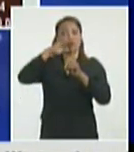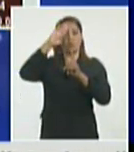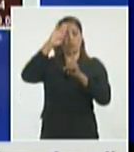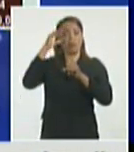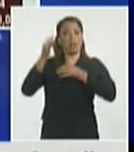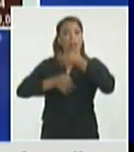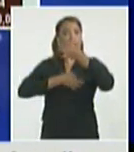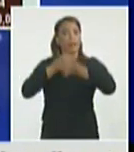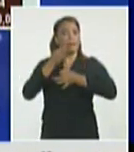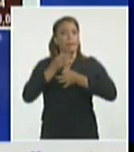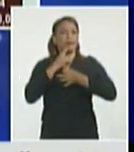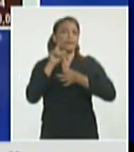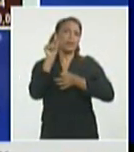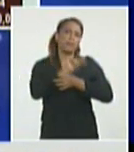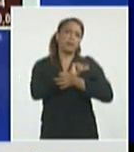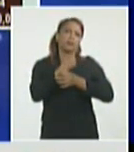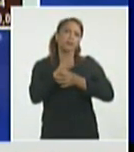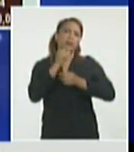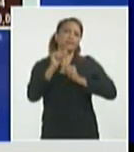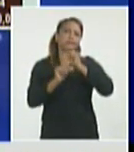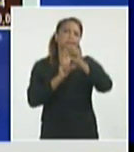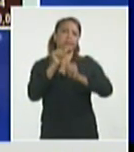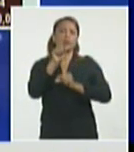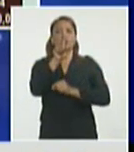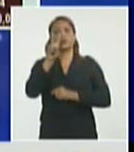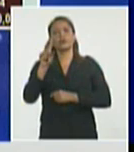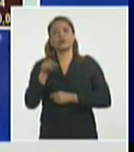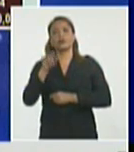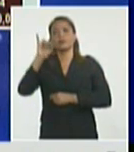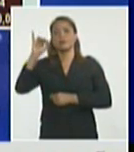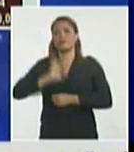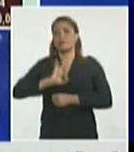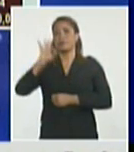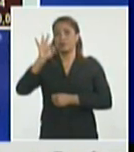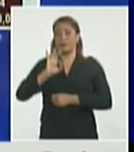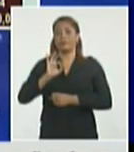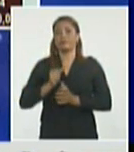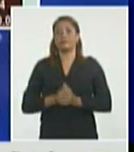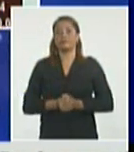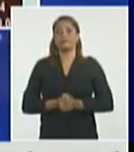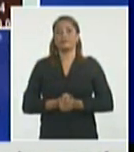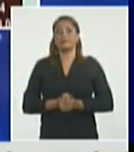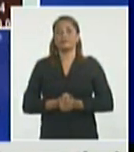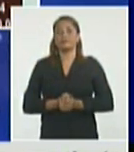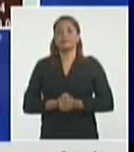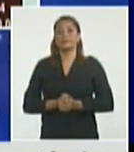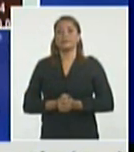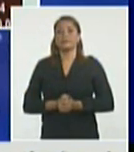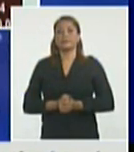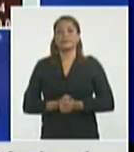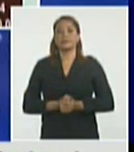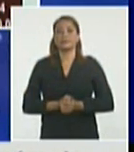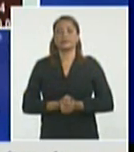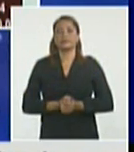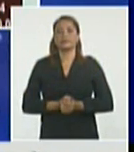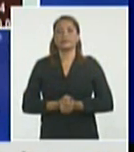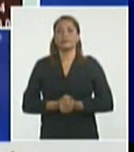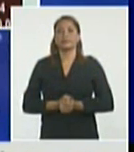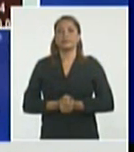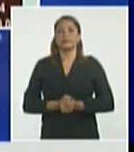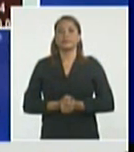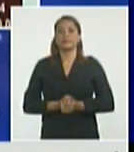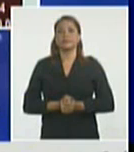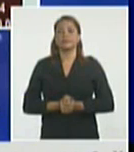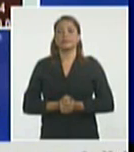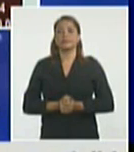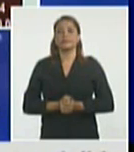dicho, disminuye discretamente 12,6%, y de todas formas, todas las